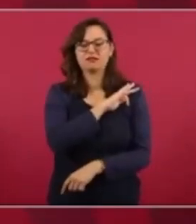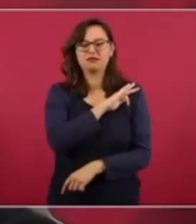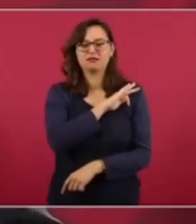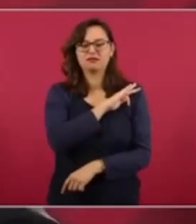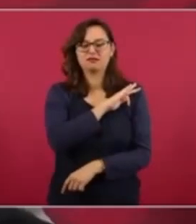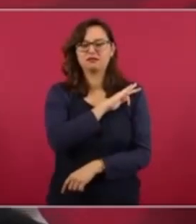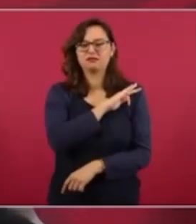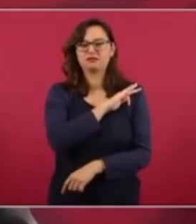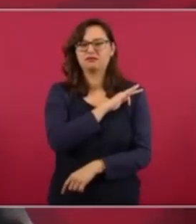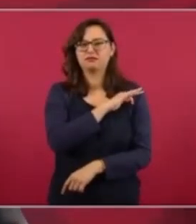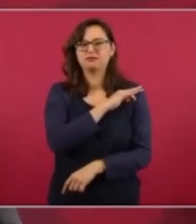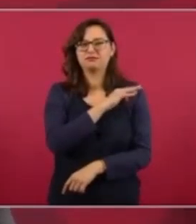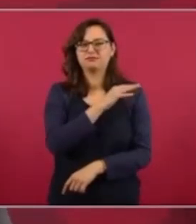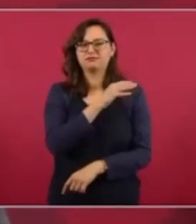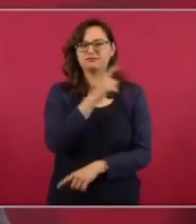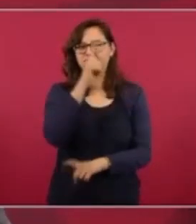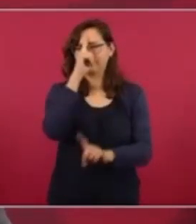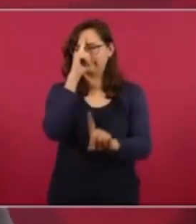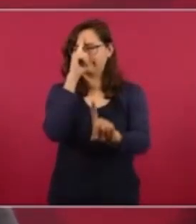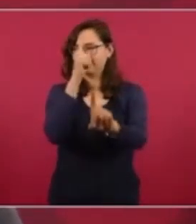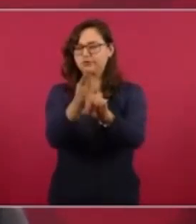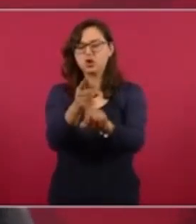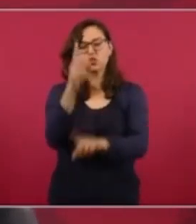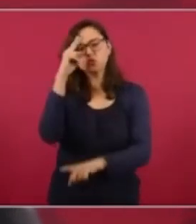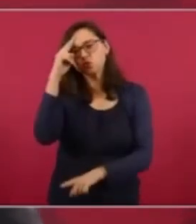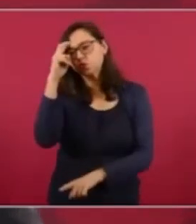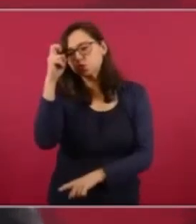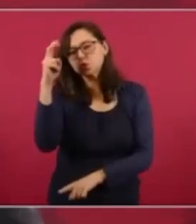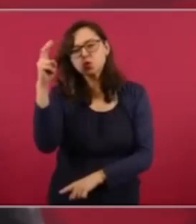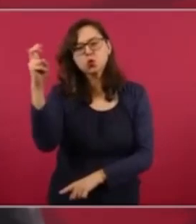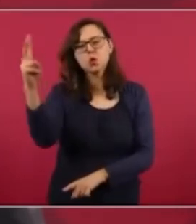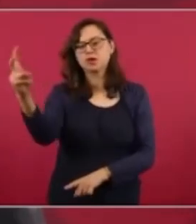una utopía.